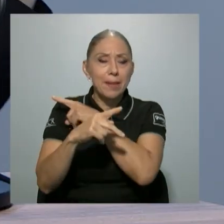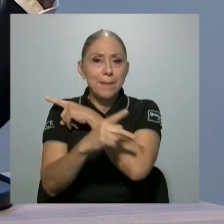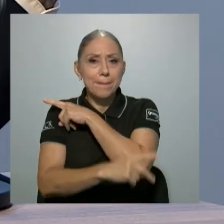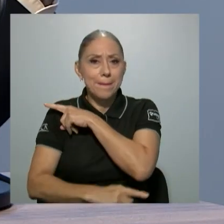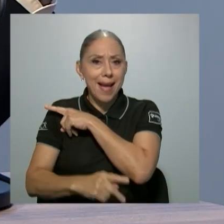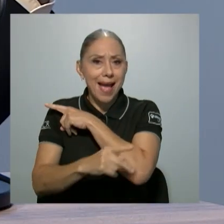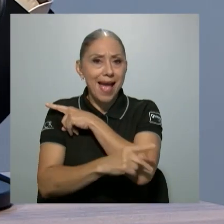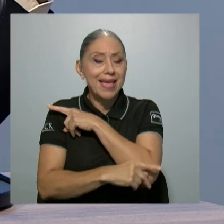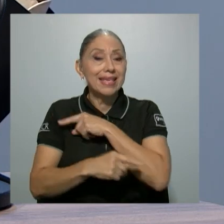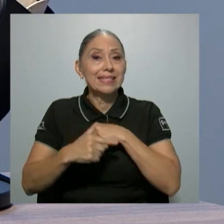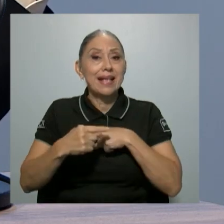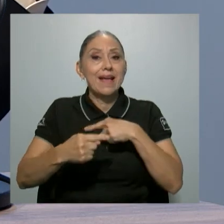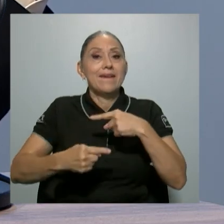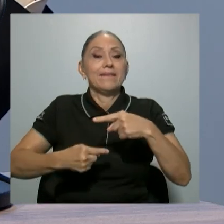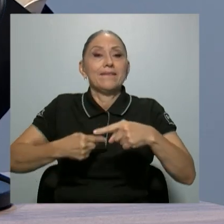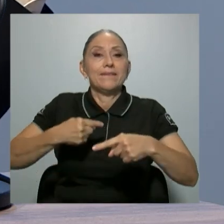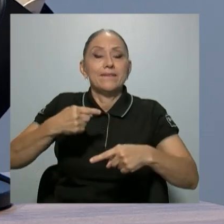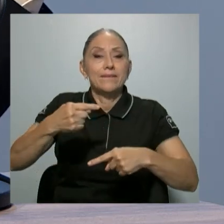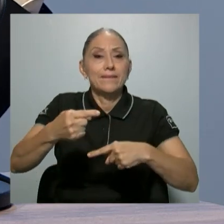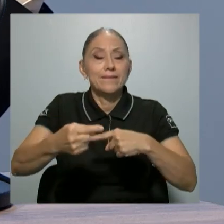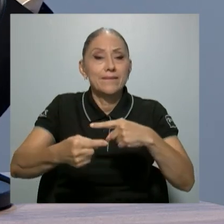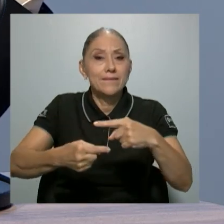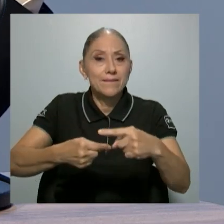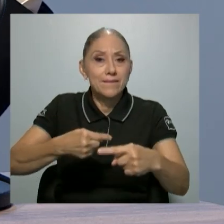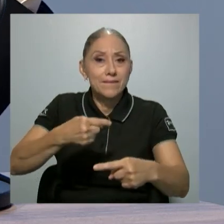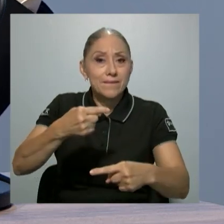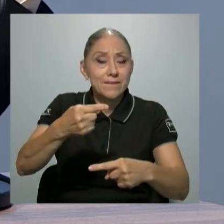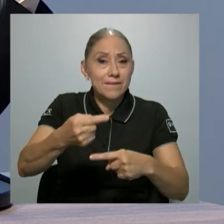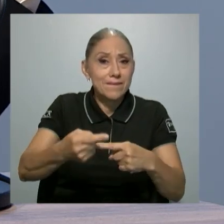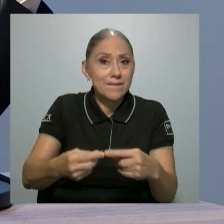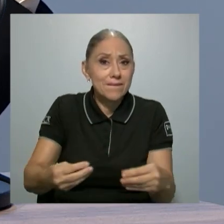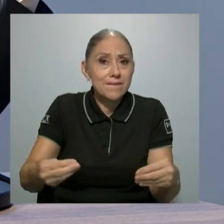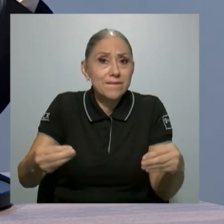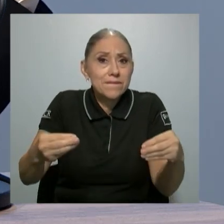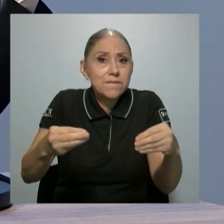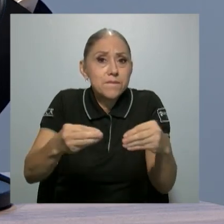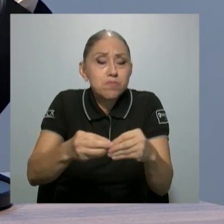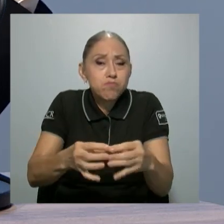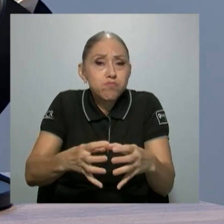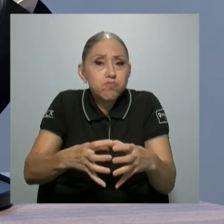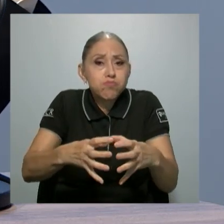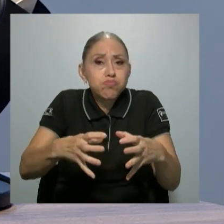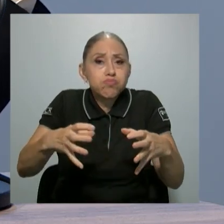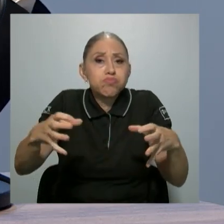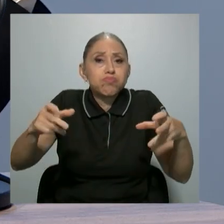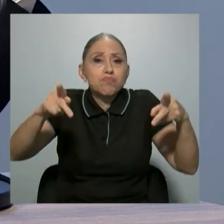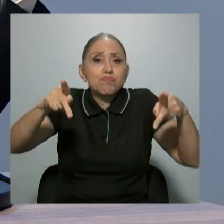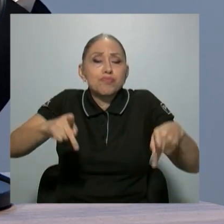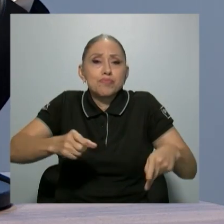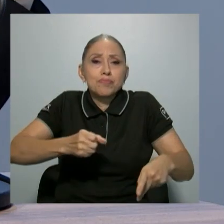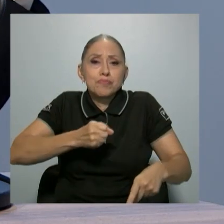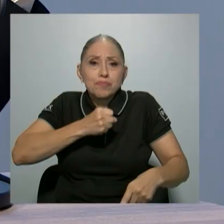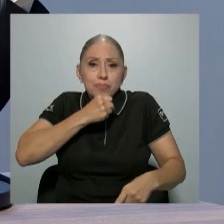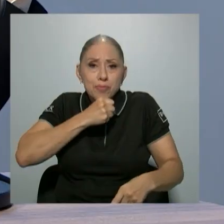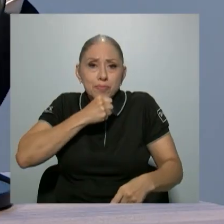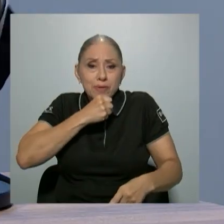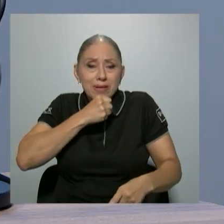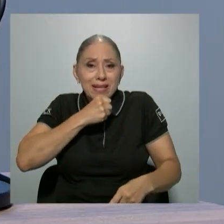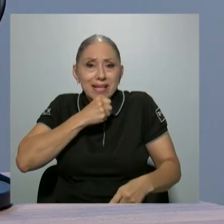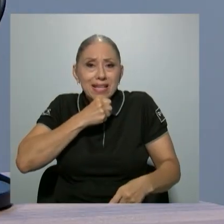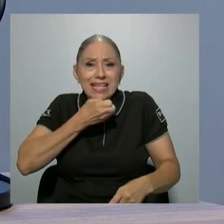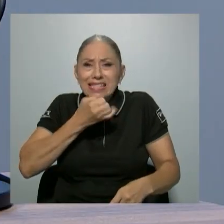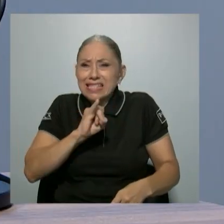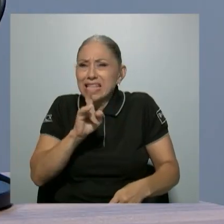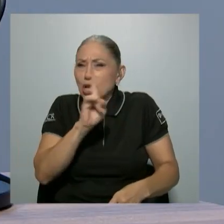va hacia una población que, si no entiendo mal, en el 2050 va a ser